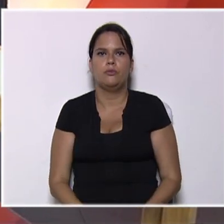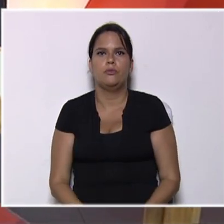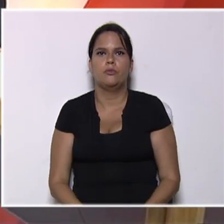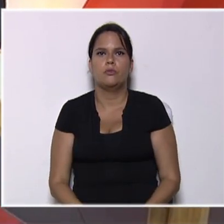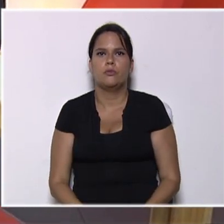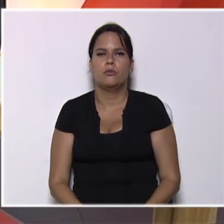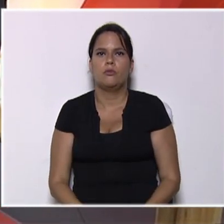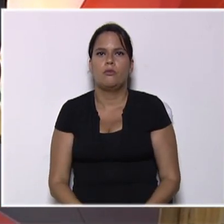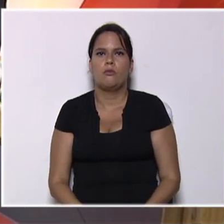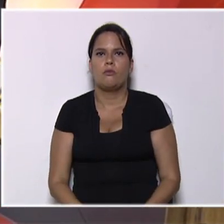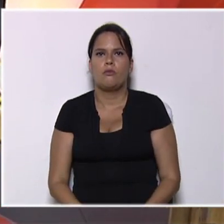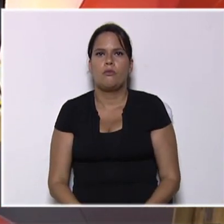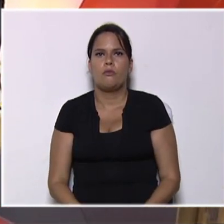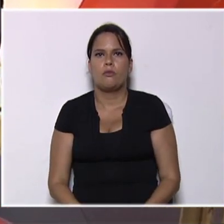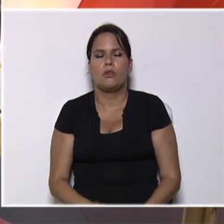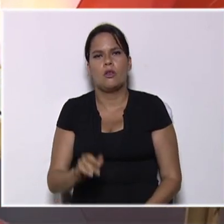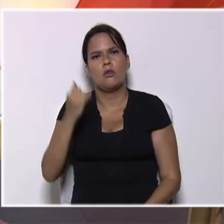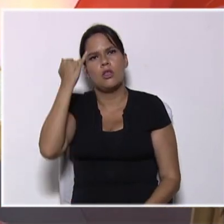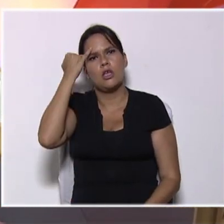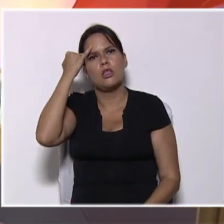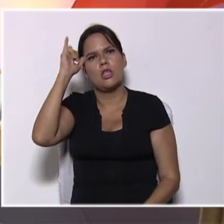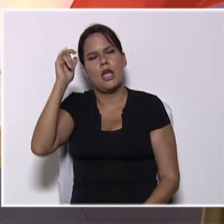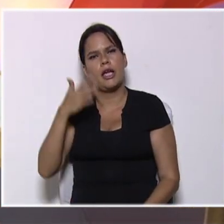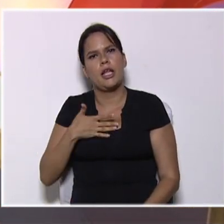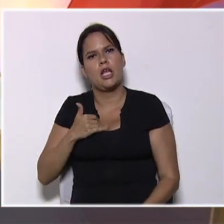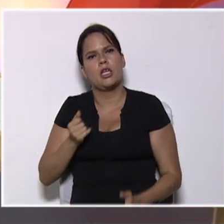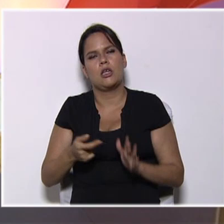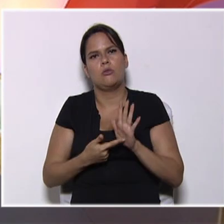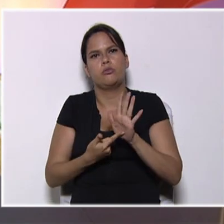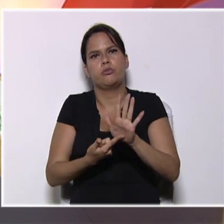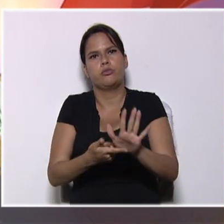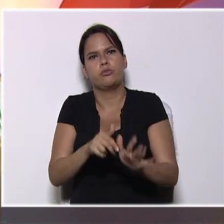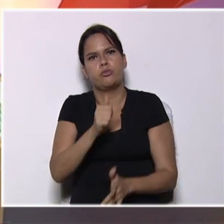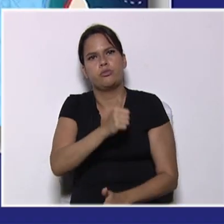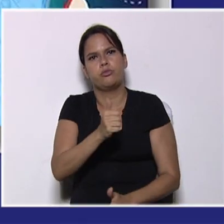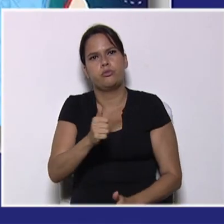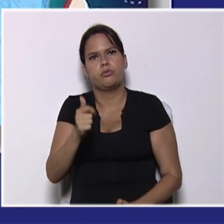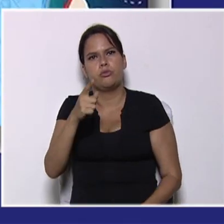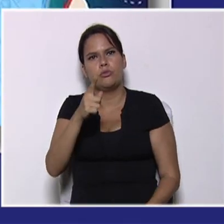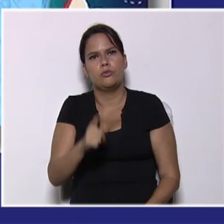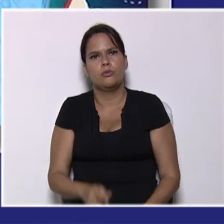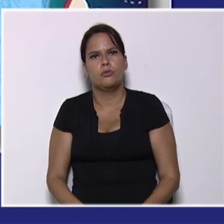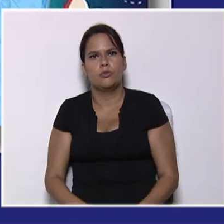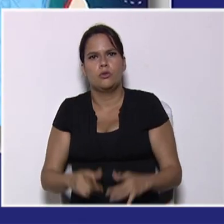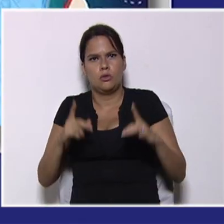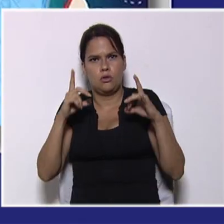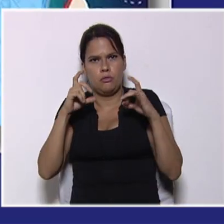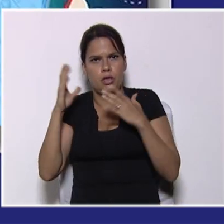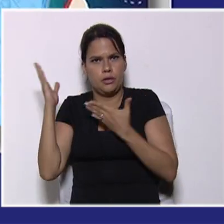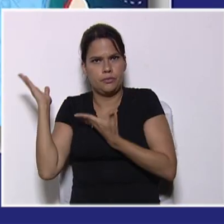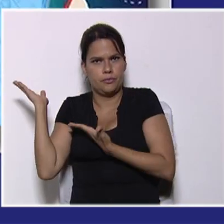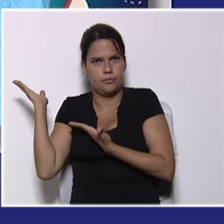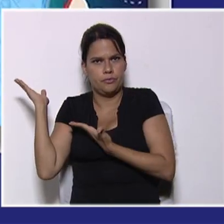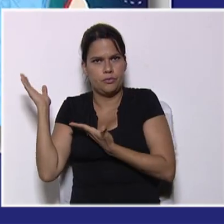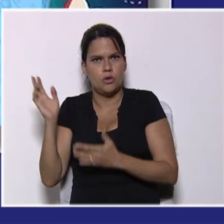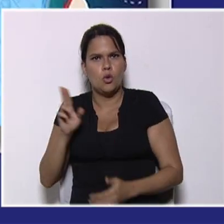como parte de una idea que quizás les quiero mostrar a ustedes, que lo van a ver en imágenes, es precisamente utilizar todos esos recursos que